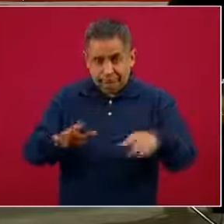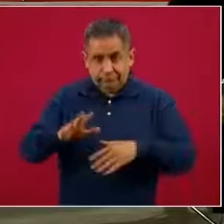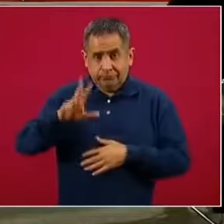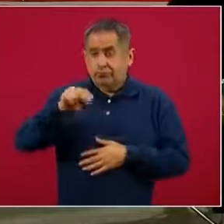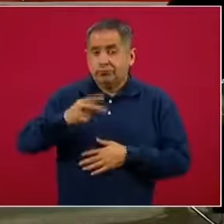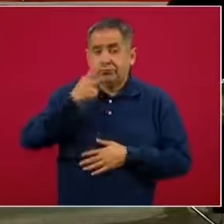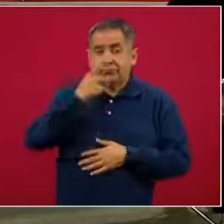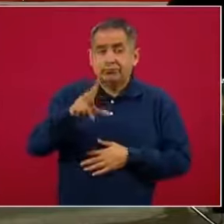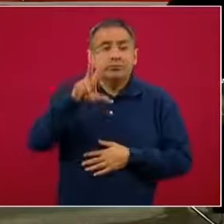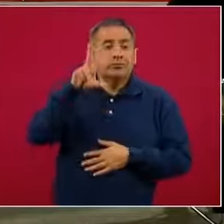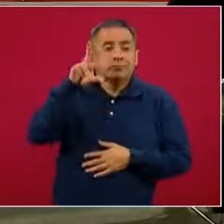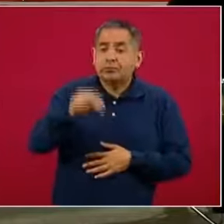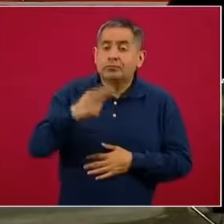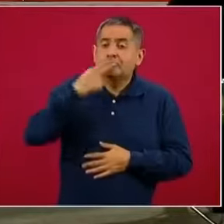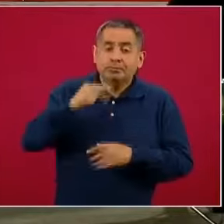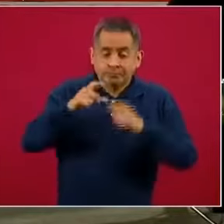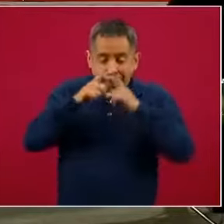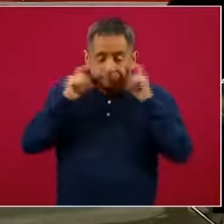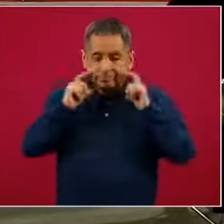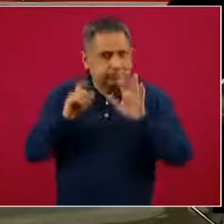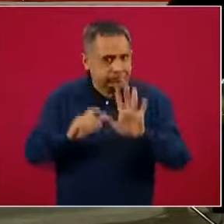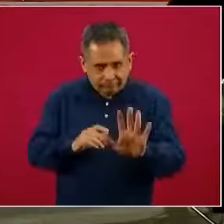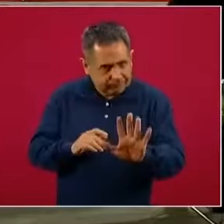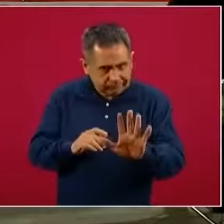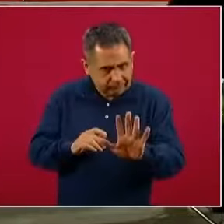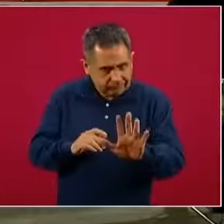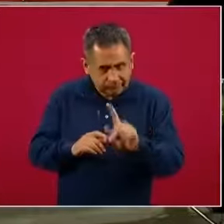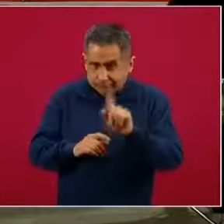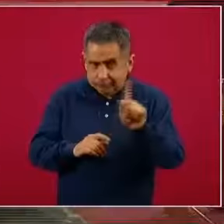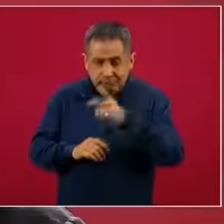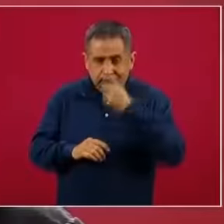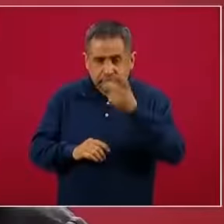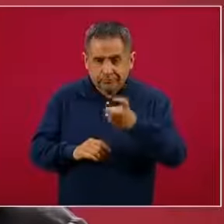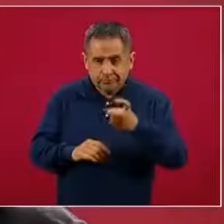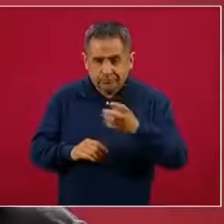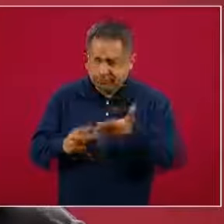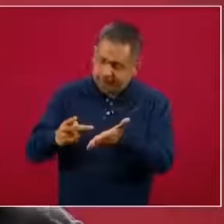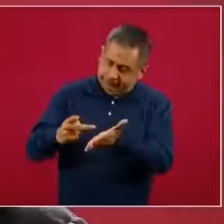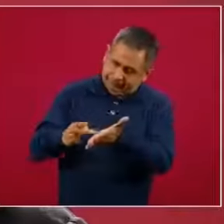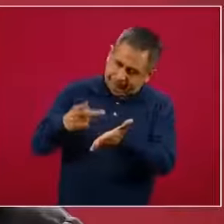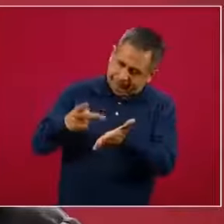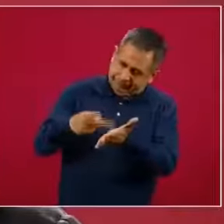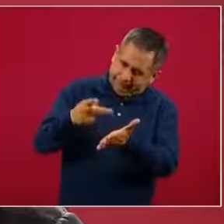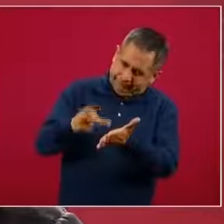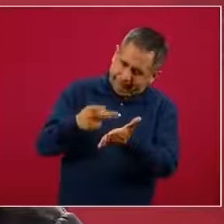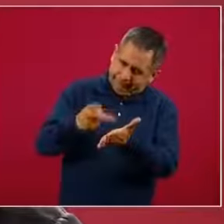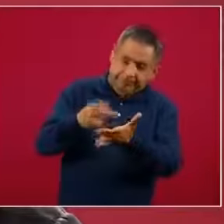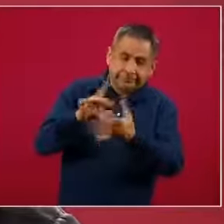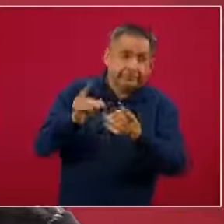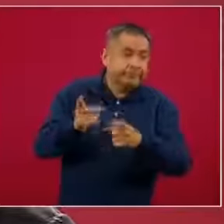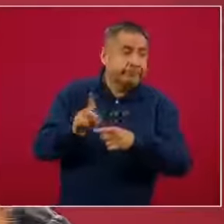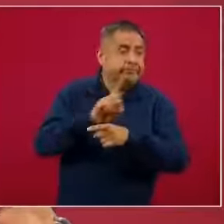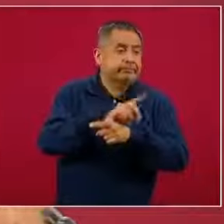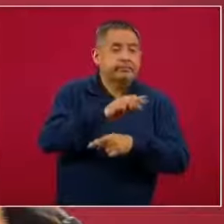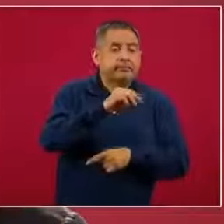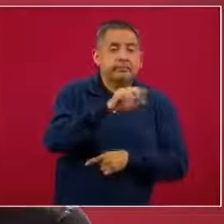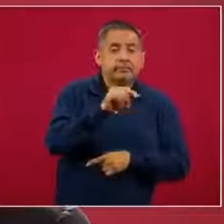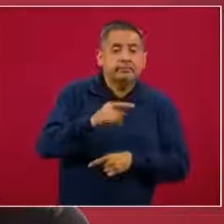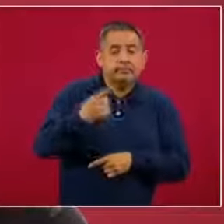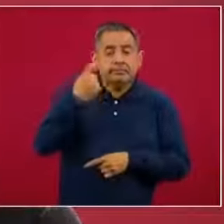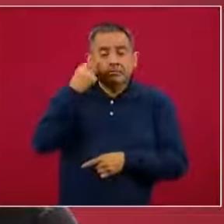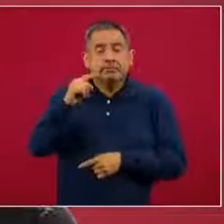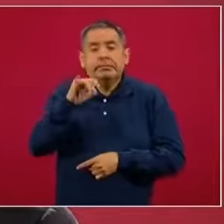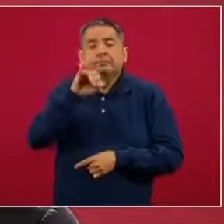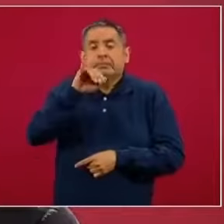que el cubrebocas no sea confiable. Lo que he especificado innumerables ocasiones desde marzo es para qué